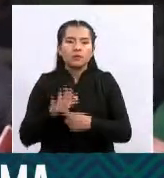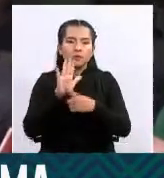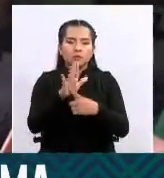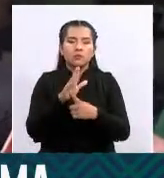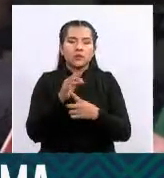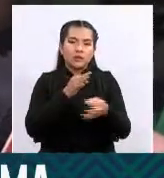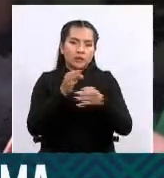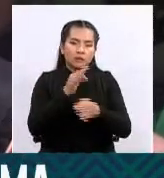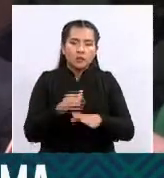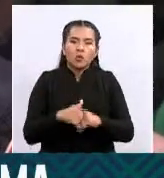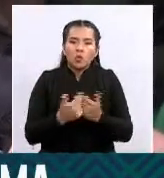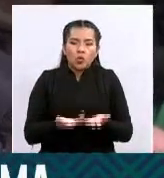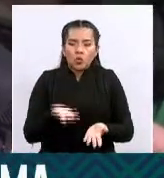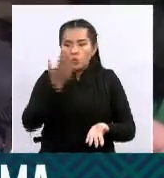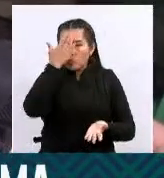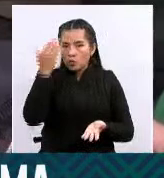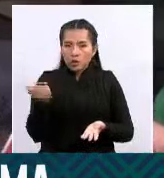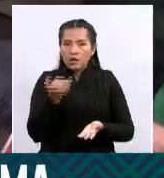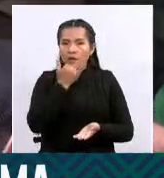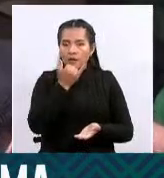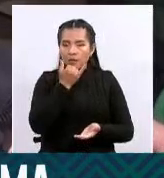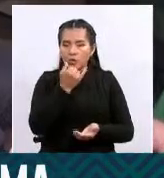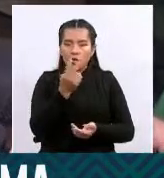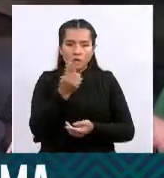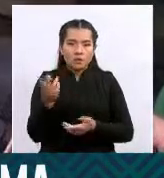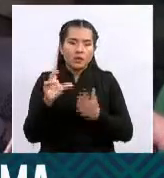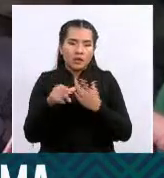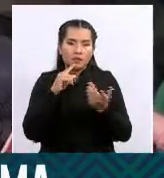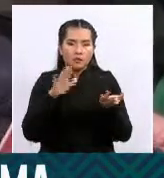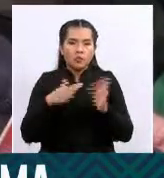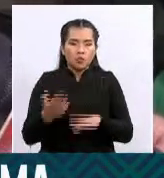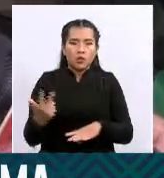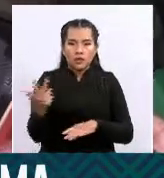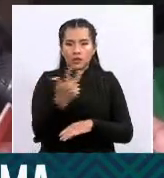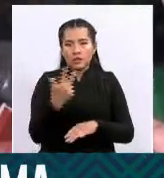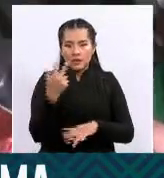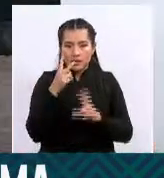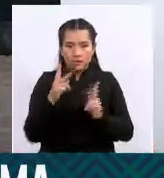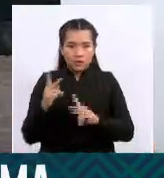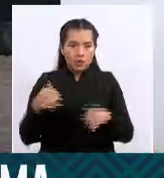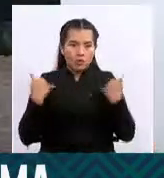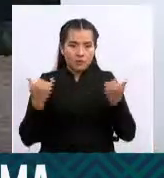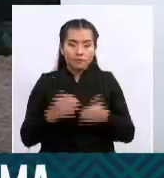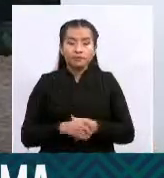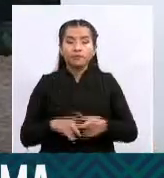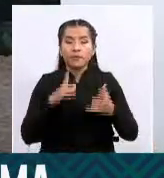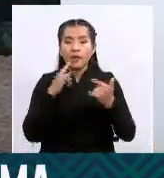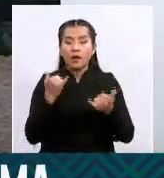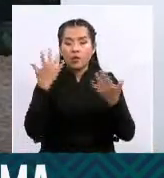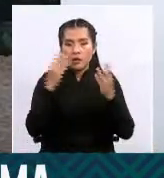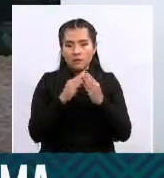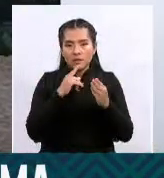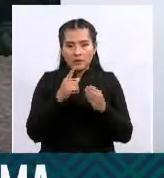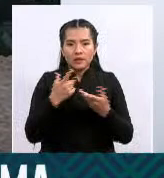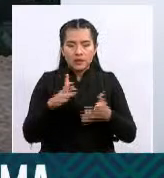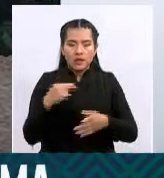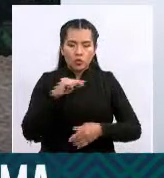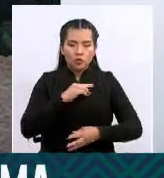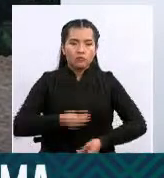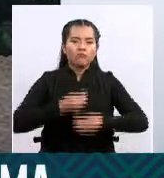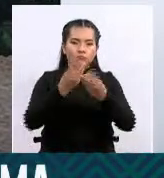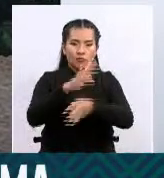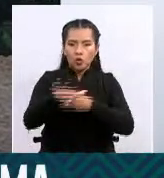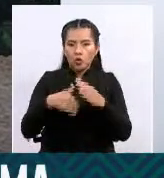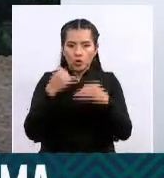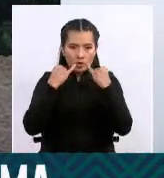el factor y la consecuencia para la pérdida de vida de los tres civiles. Indicó que se brindará toda la información al